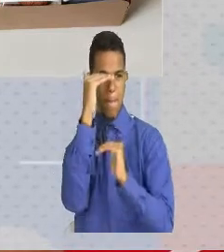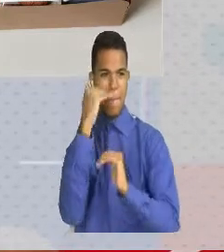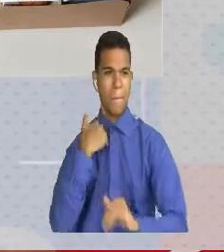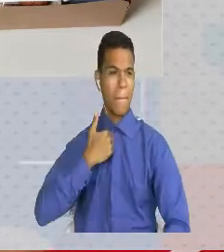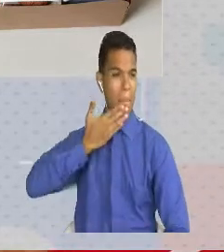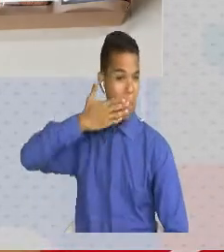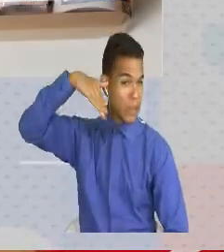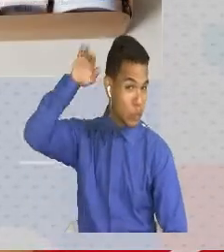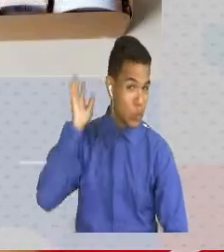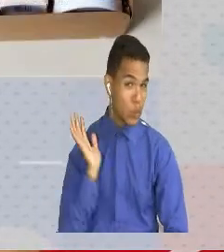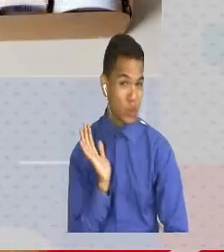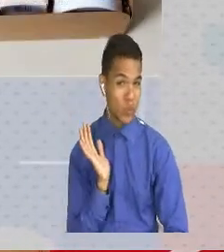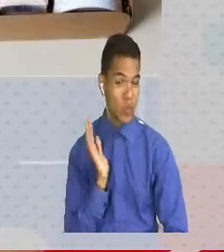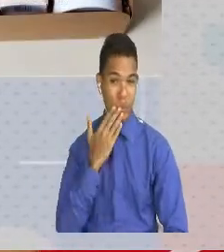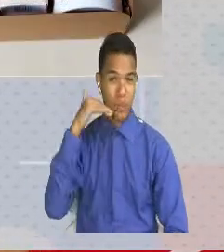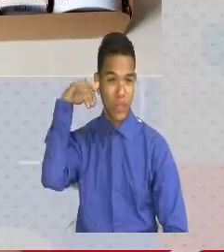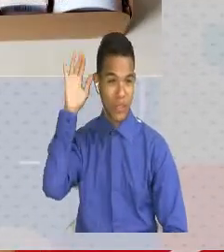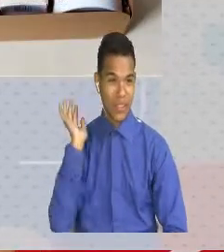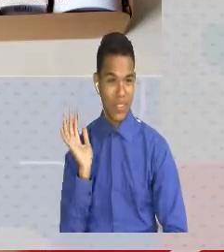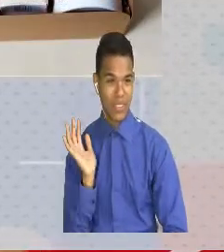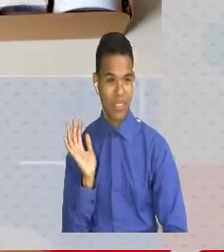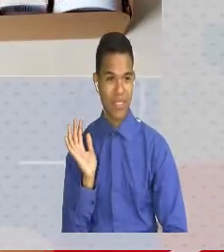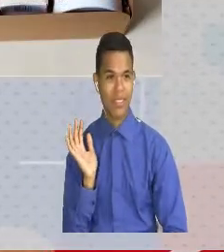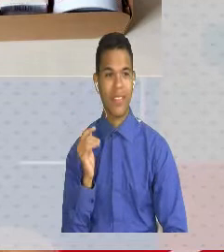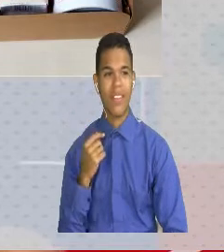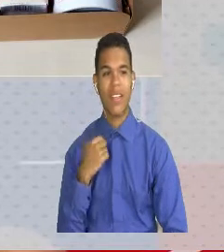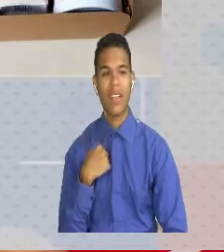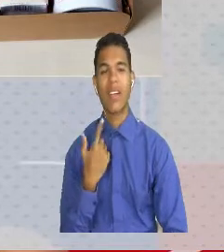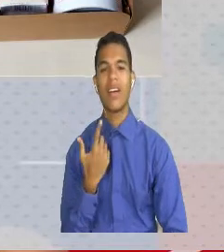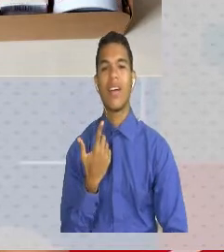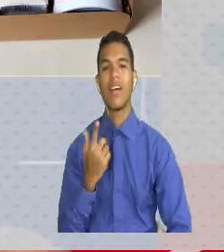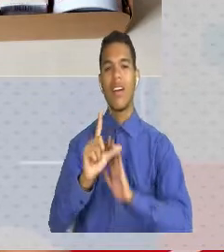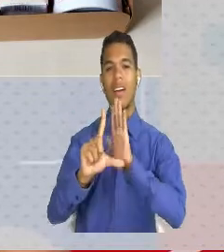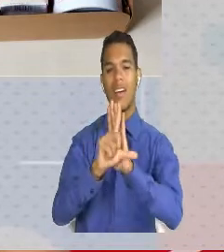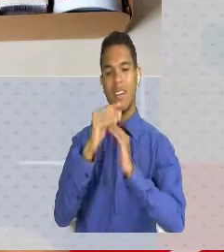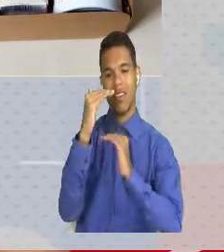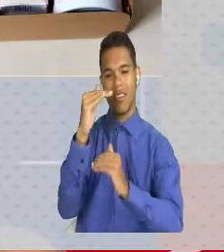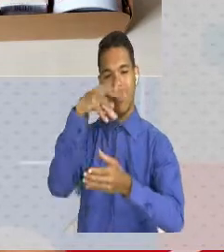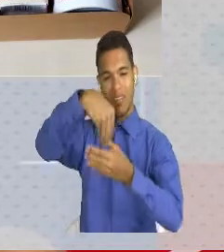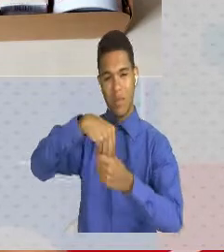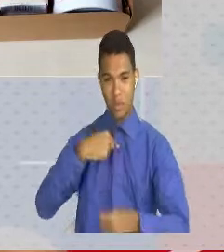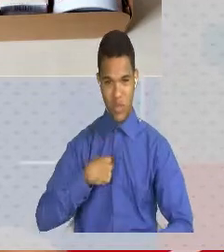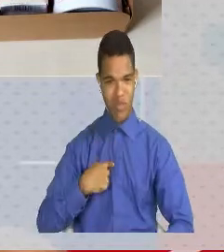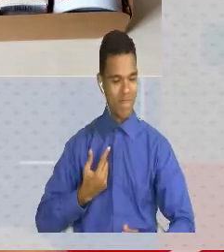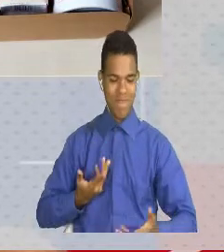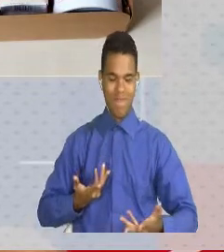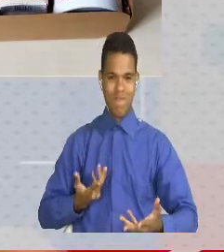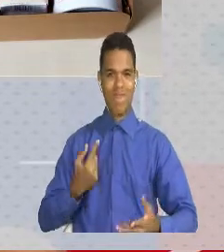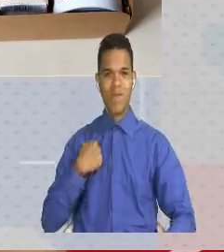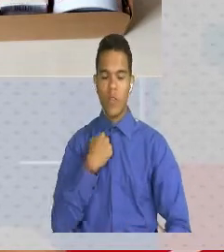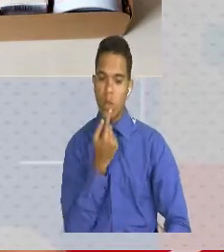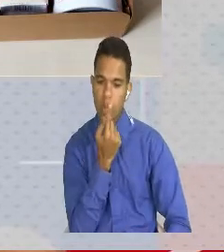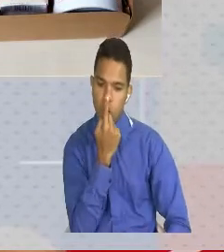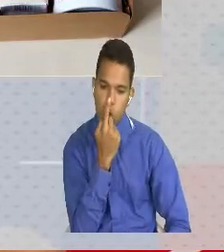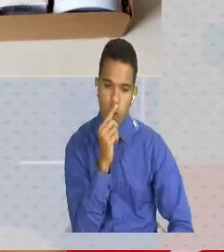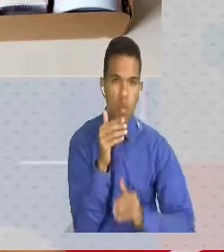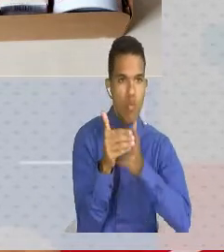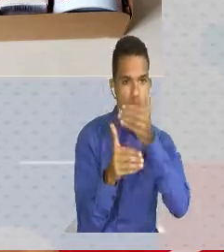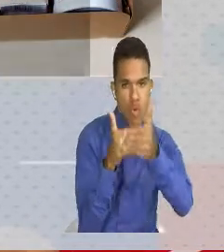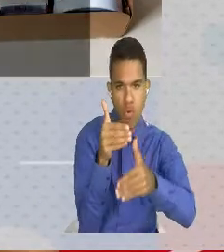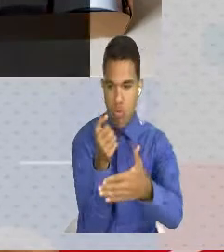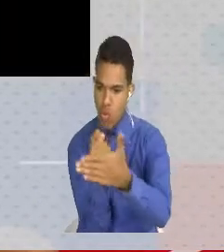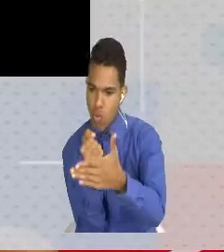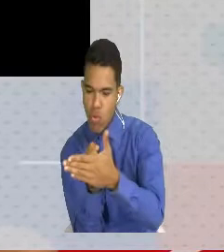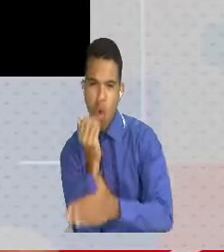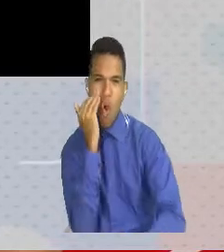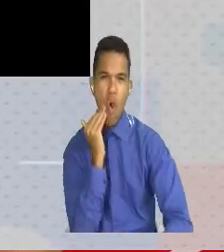ese rato. Entonces ya ni siquiera estoy dentro del rango, pero siempre hemos estado ahí como mirando, bueno, qué procesos se pueden llevar en la ciudad